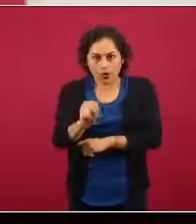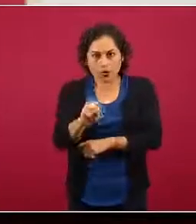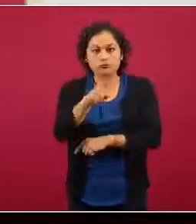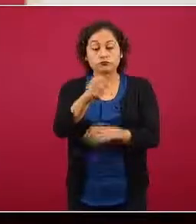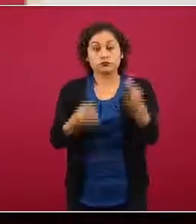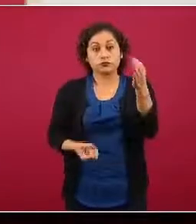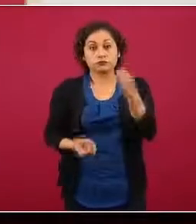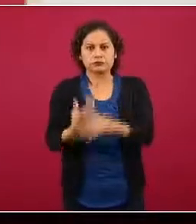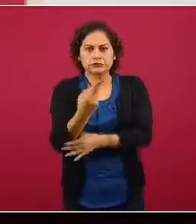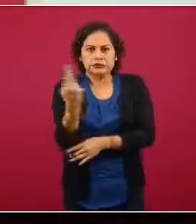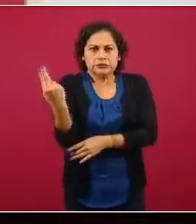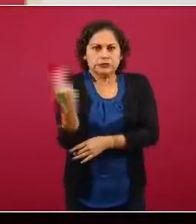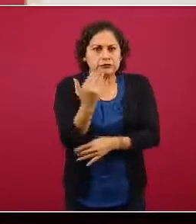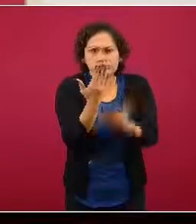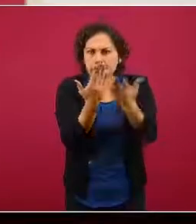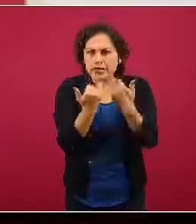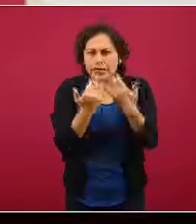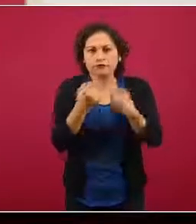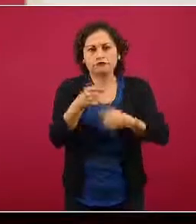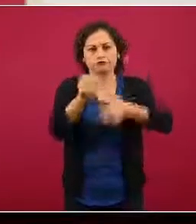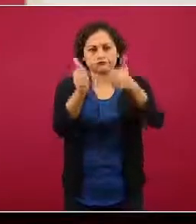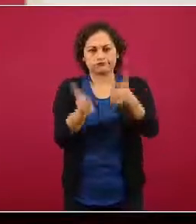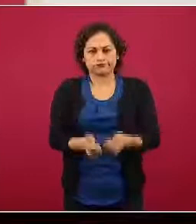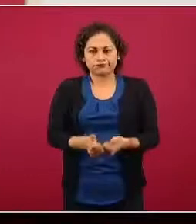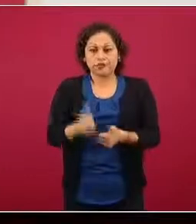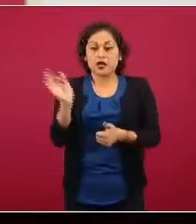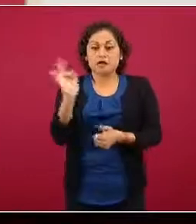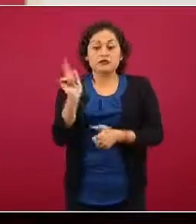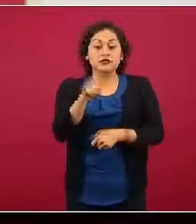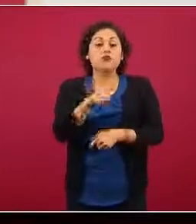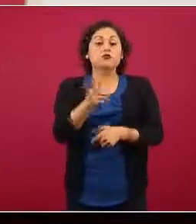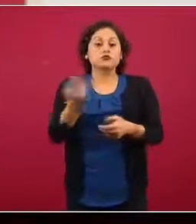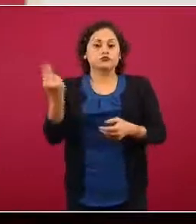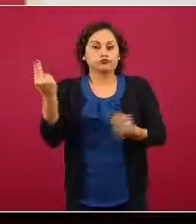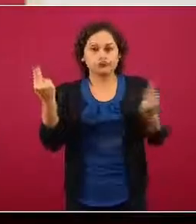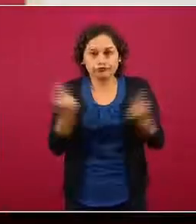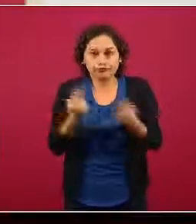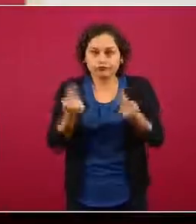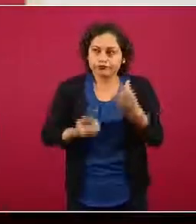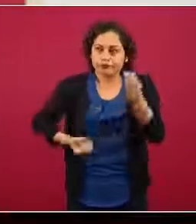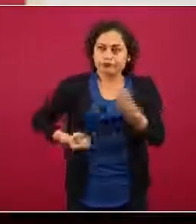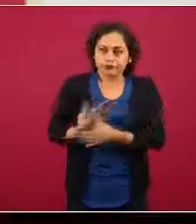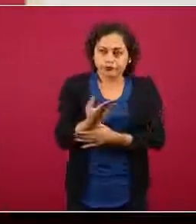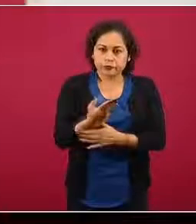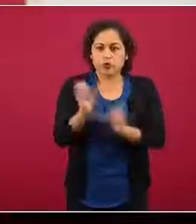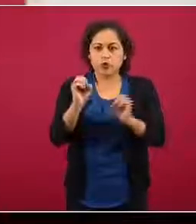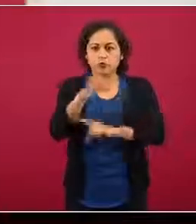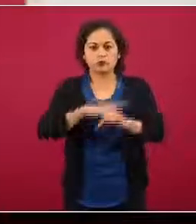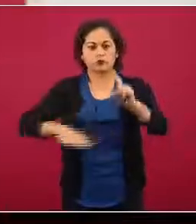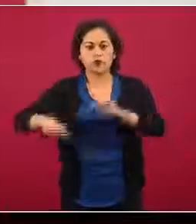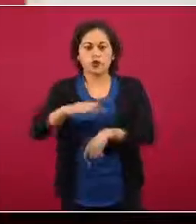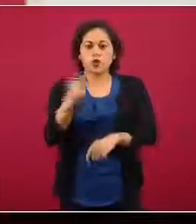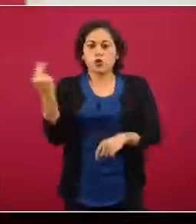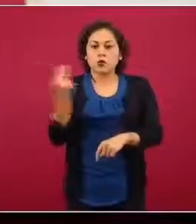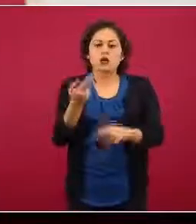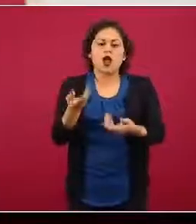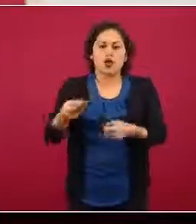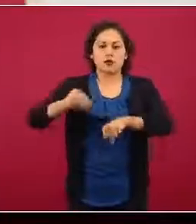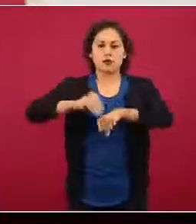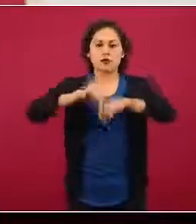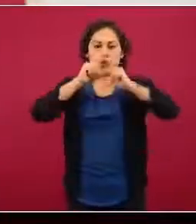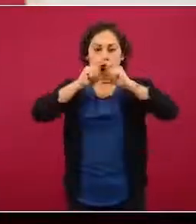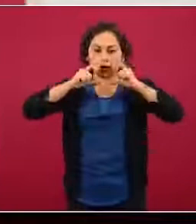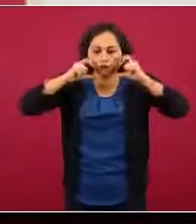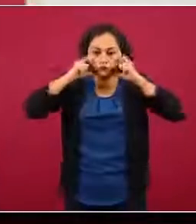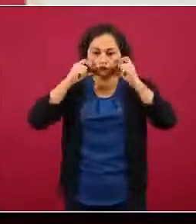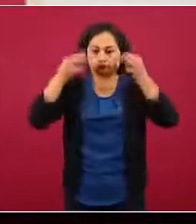es estrictamente necesario. Si es estrictamente necesario y las condiciones así lo requieren, utilizar el cubrebocas y